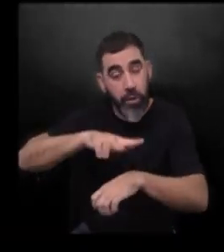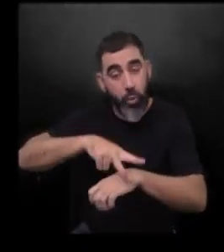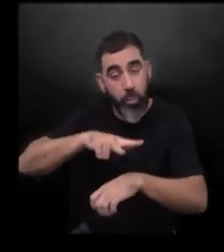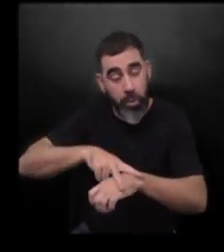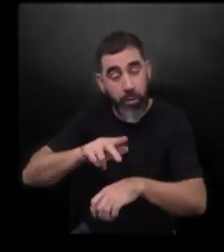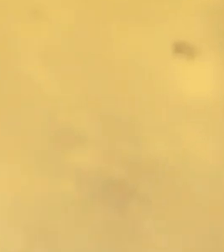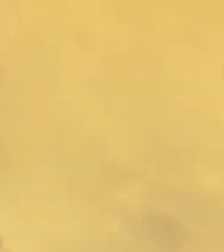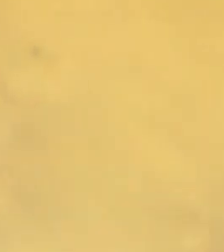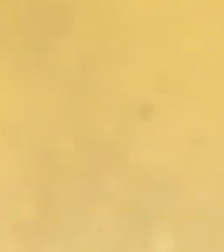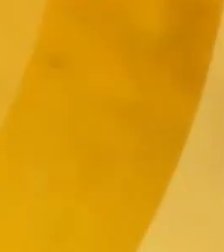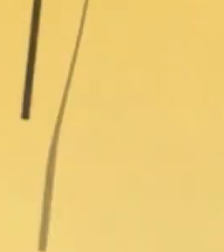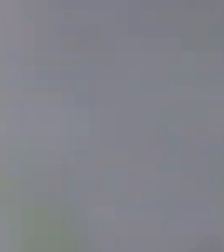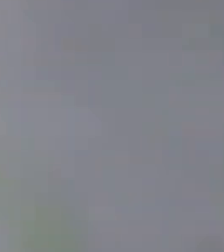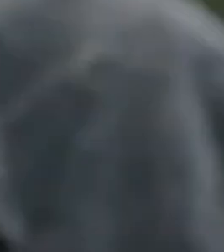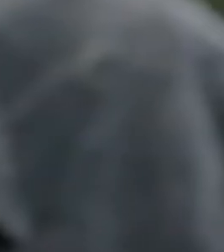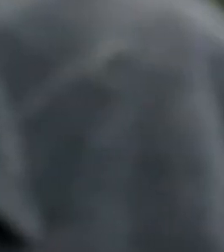está en Netflix.